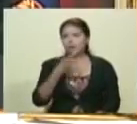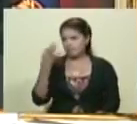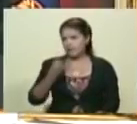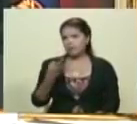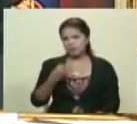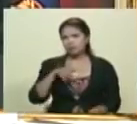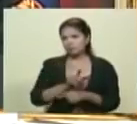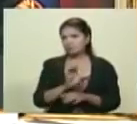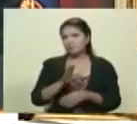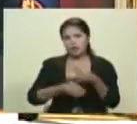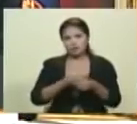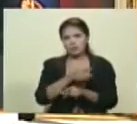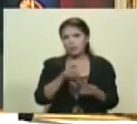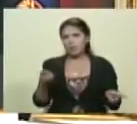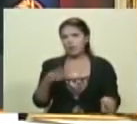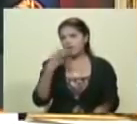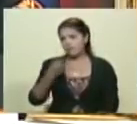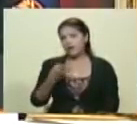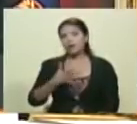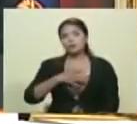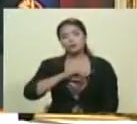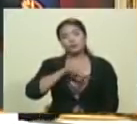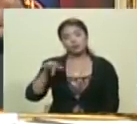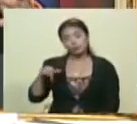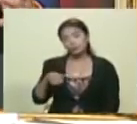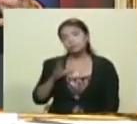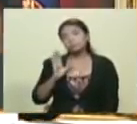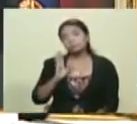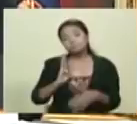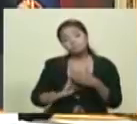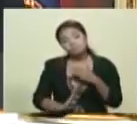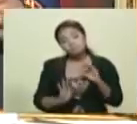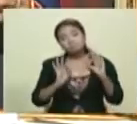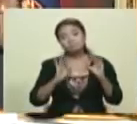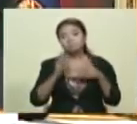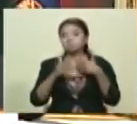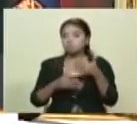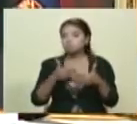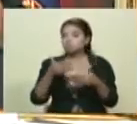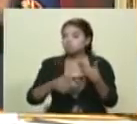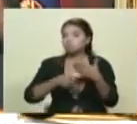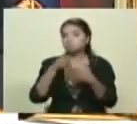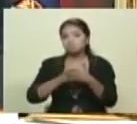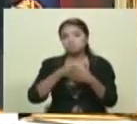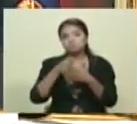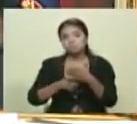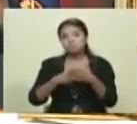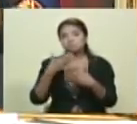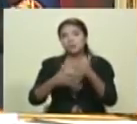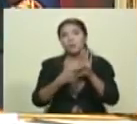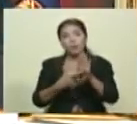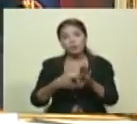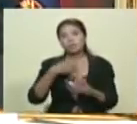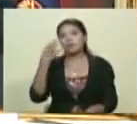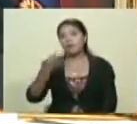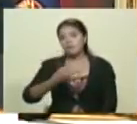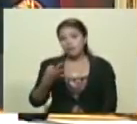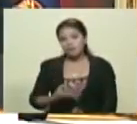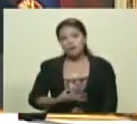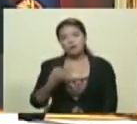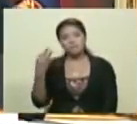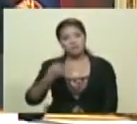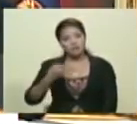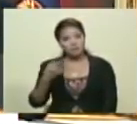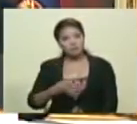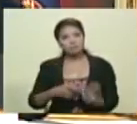es lo que están sembrando ellos. Y nosotros, bueno, modestamente vamos allí, Ernesto. Con la verdad, con la verdad, con la